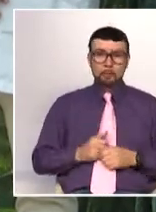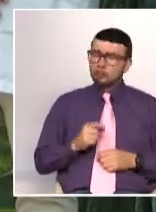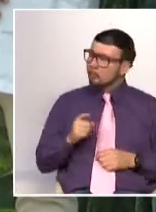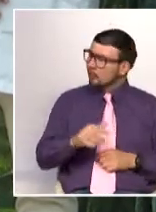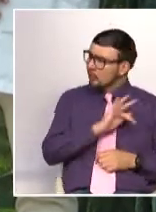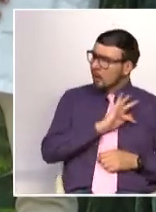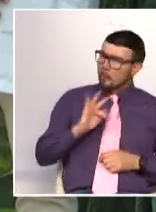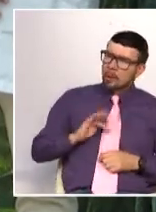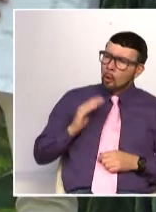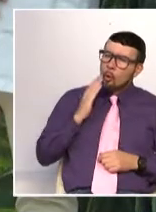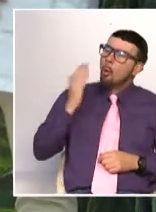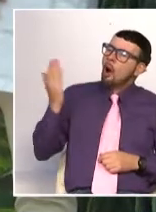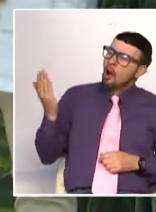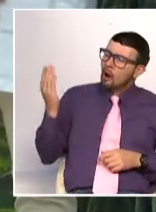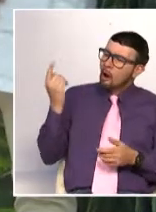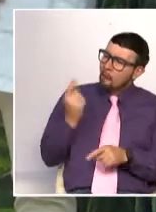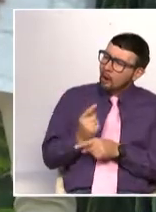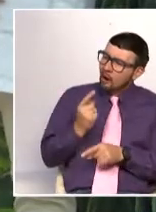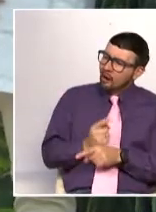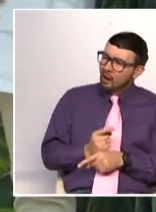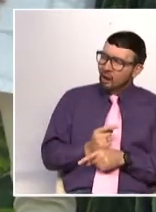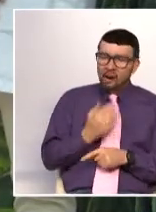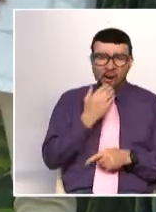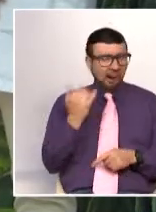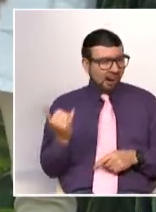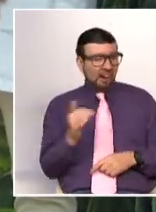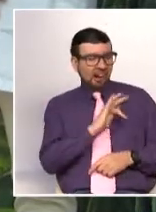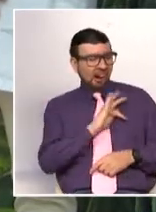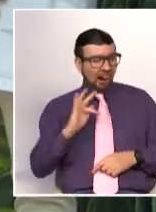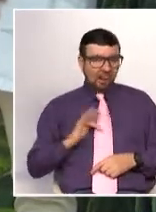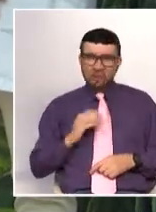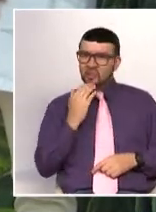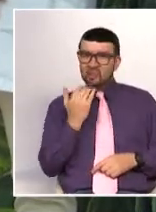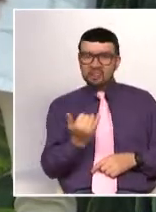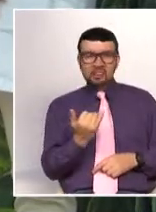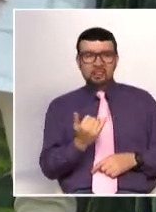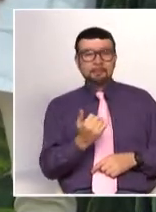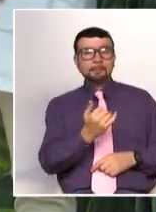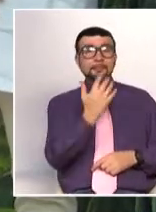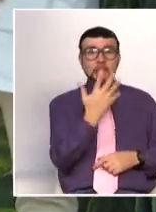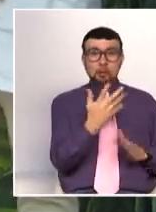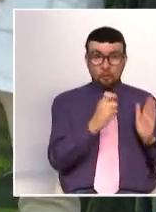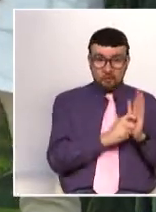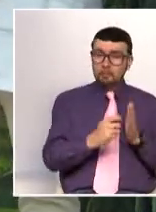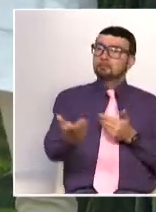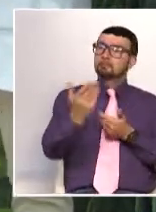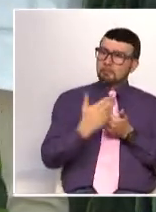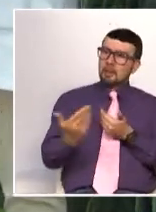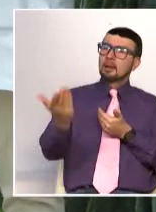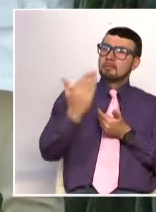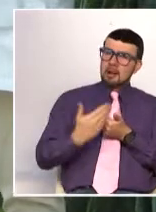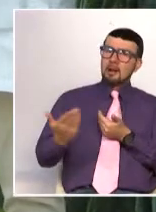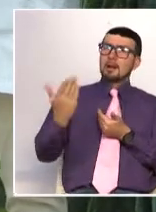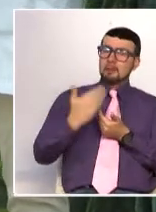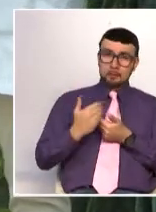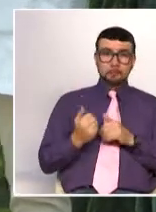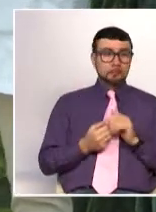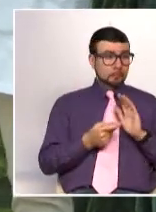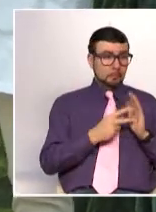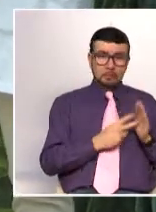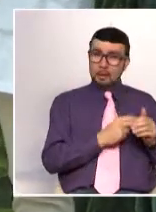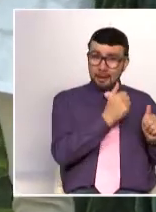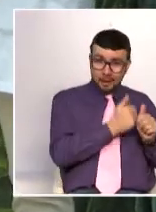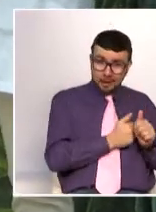las terapias regularmente hacemos el programa son cinco sesiones o sea que cada sesión dura aproximadamente